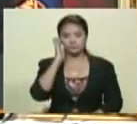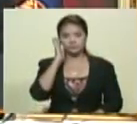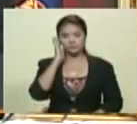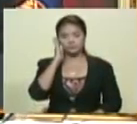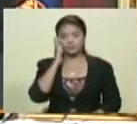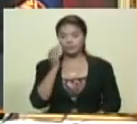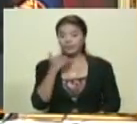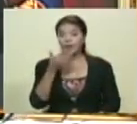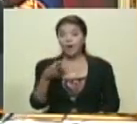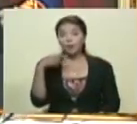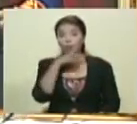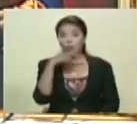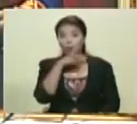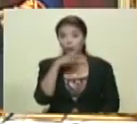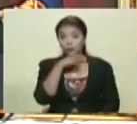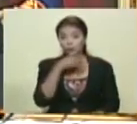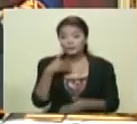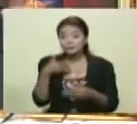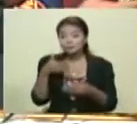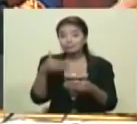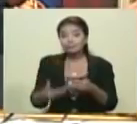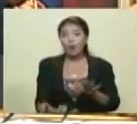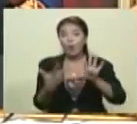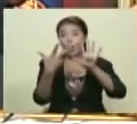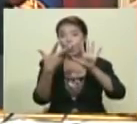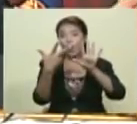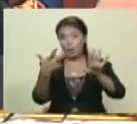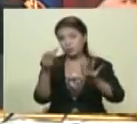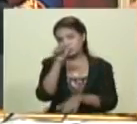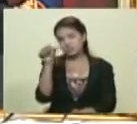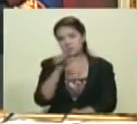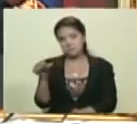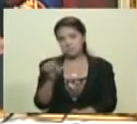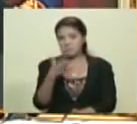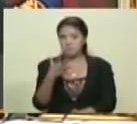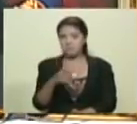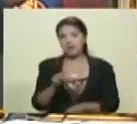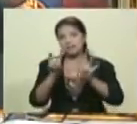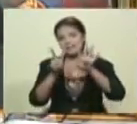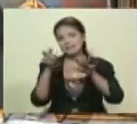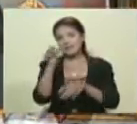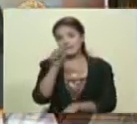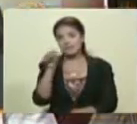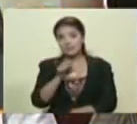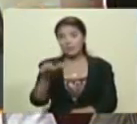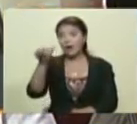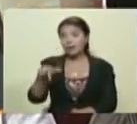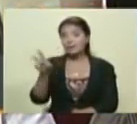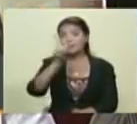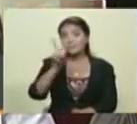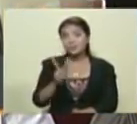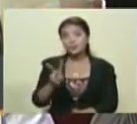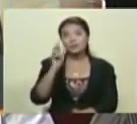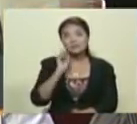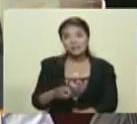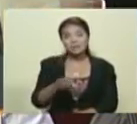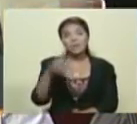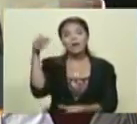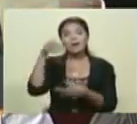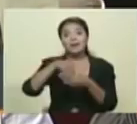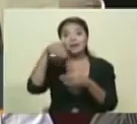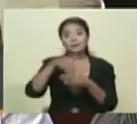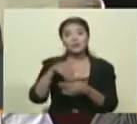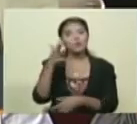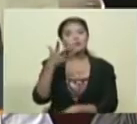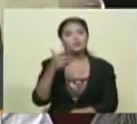mes de octubre, o sea, dentro de 8 semanas sería, más o menos, 7 semanas, en Venezuela se va a dar la elección